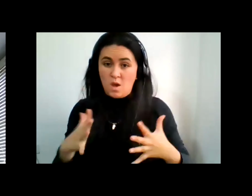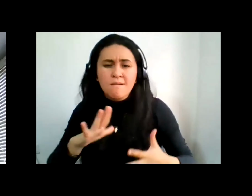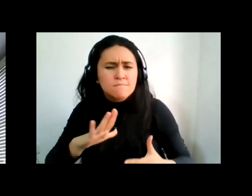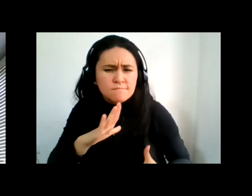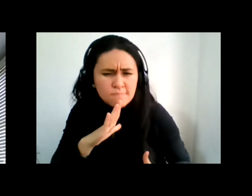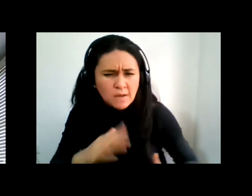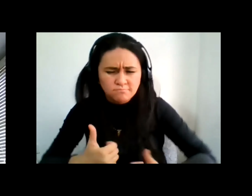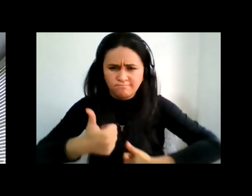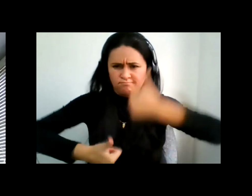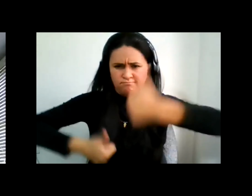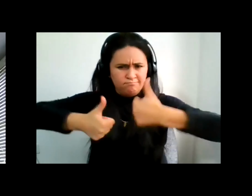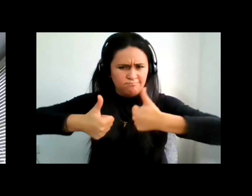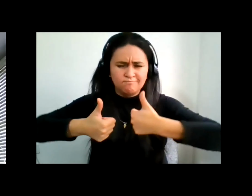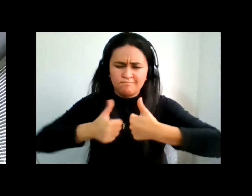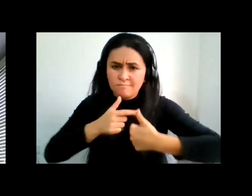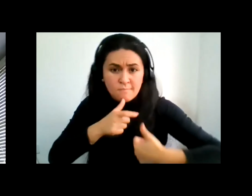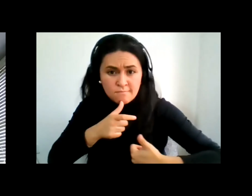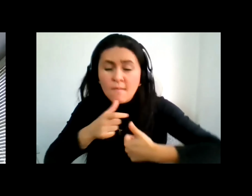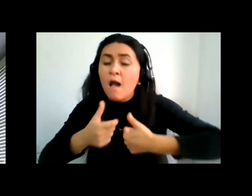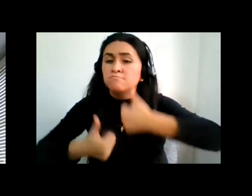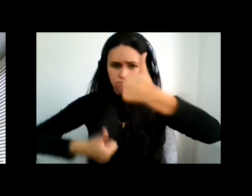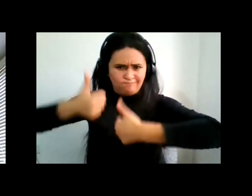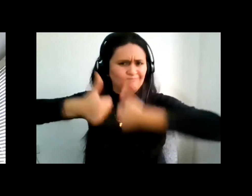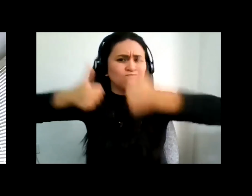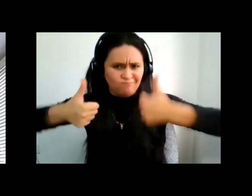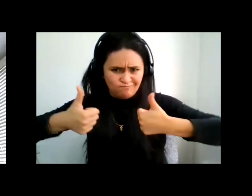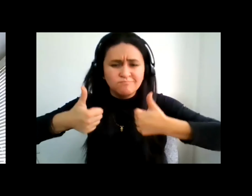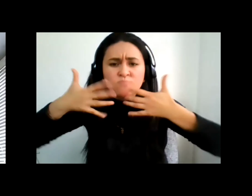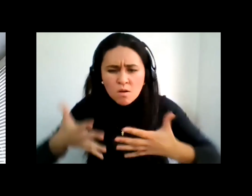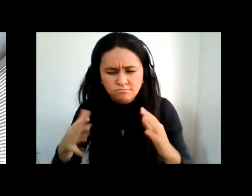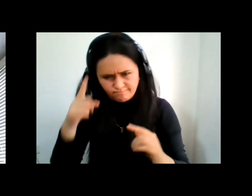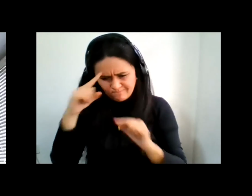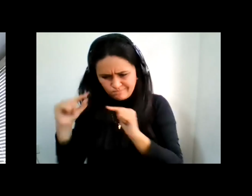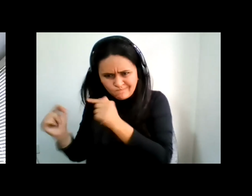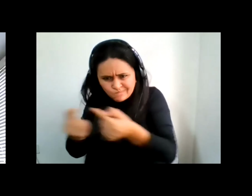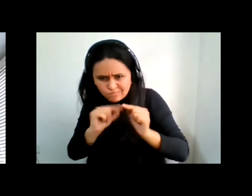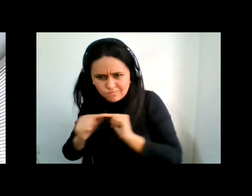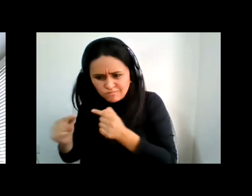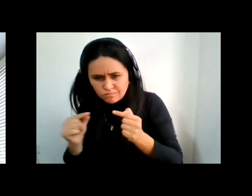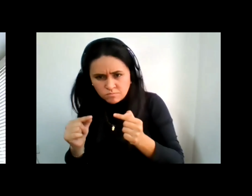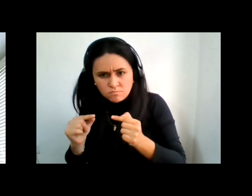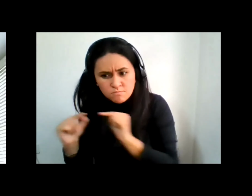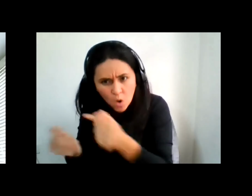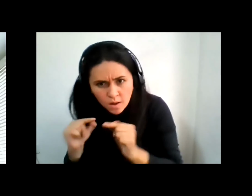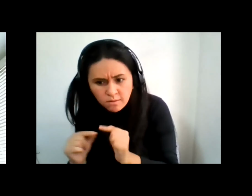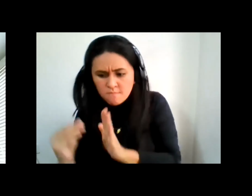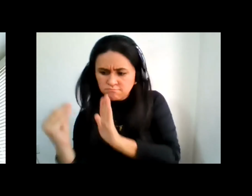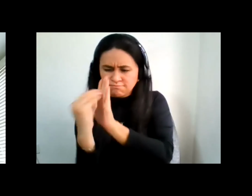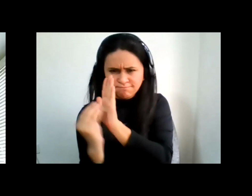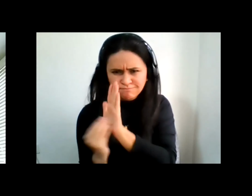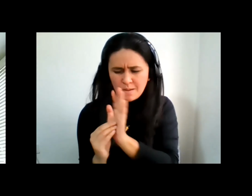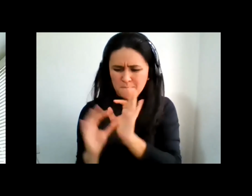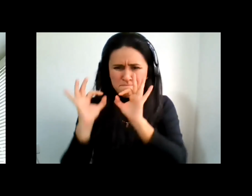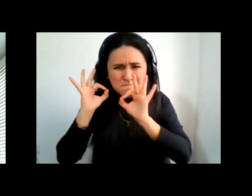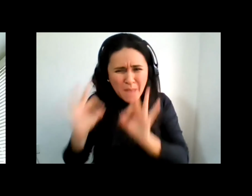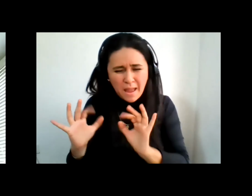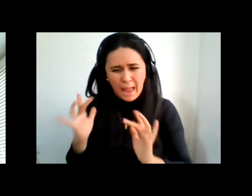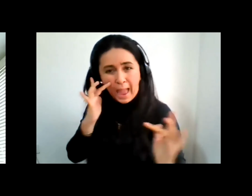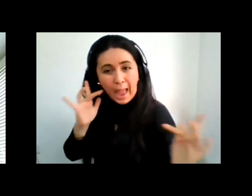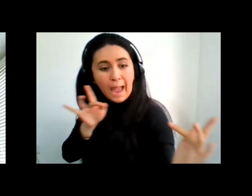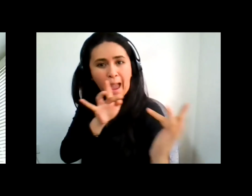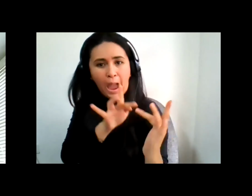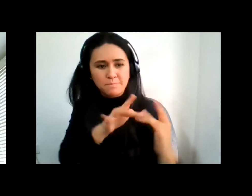de salud en procesos de formulación de nuevas políticas para responder a los reales problemas